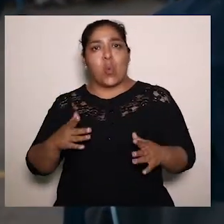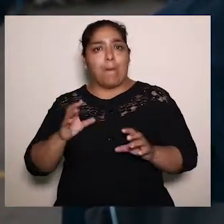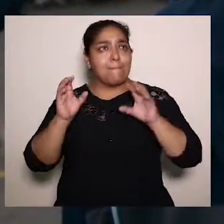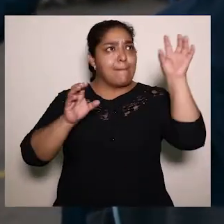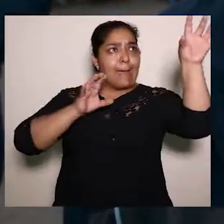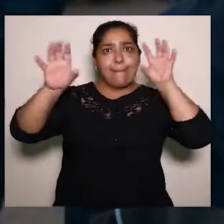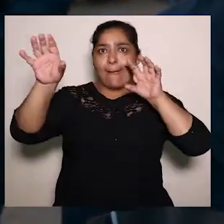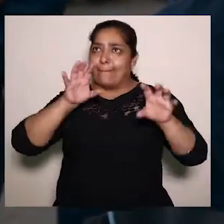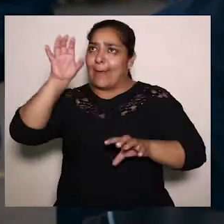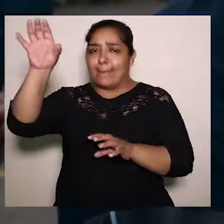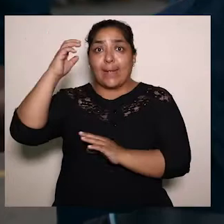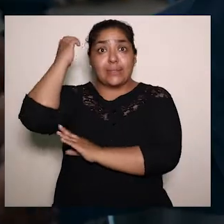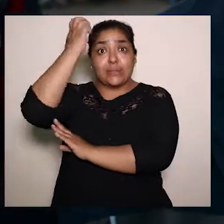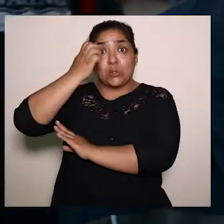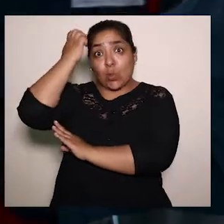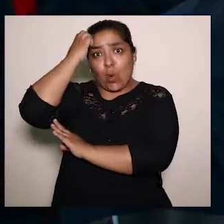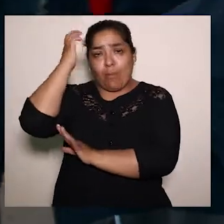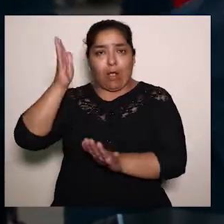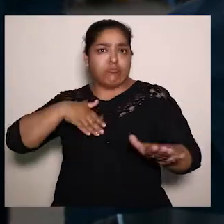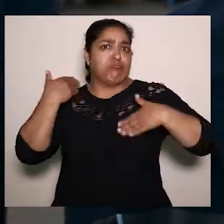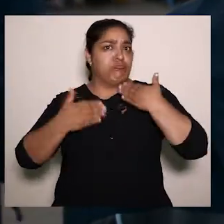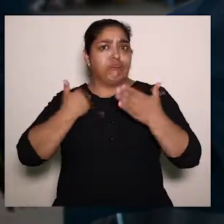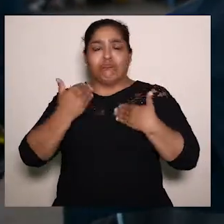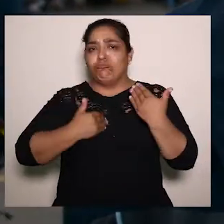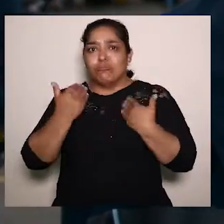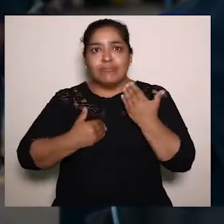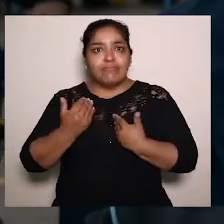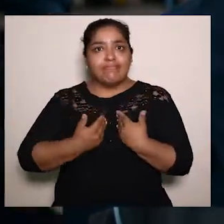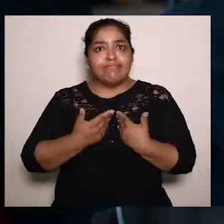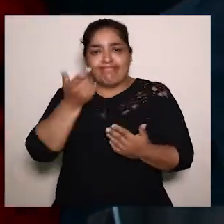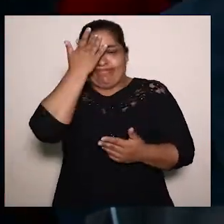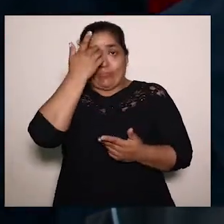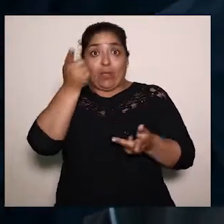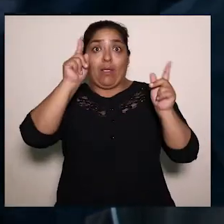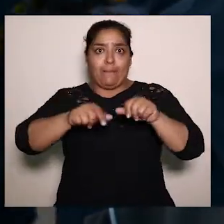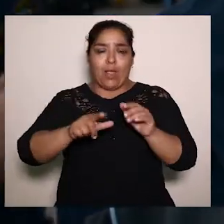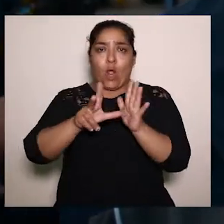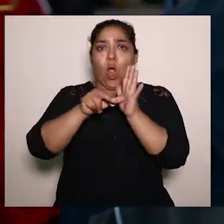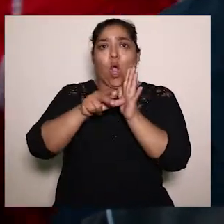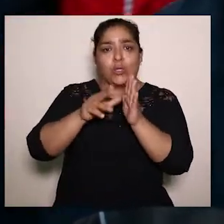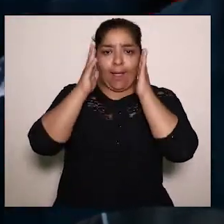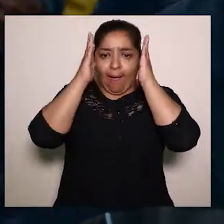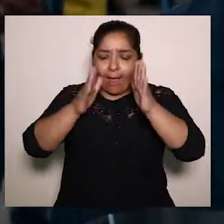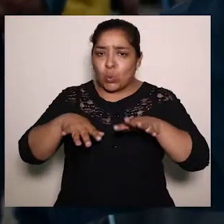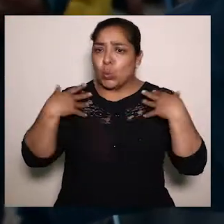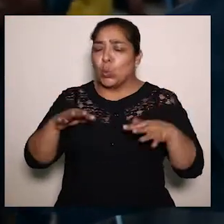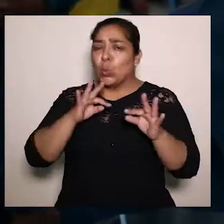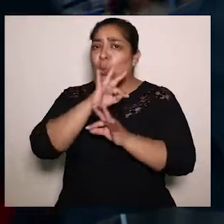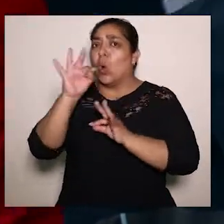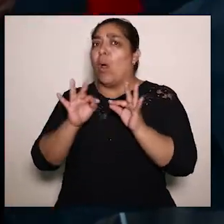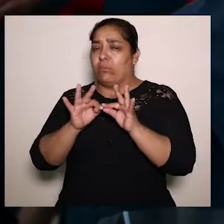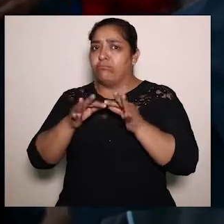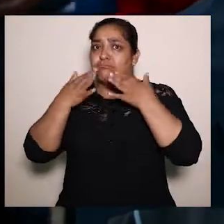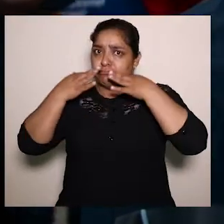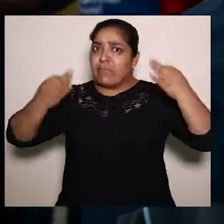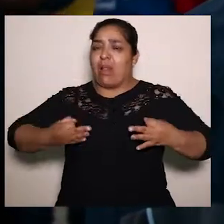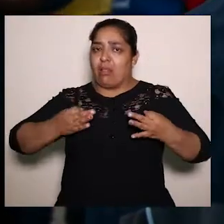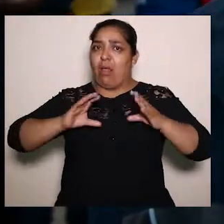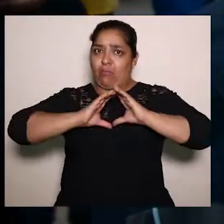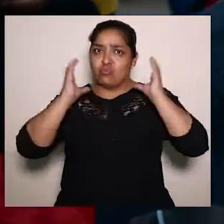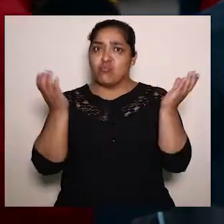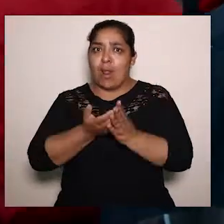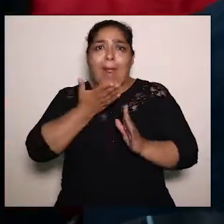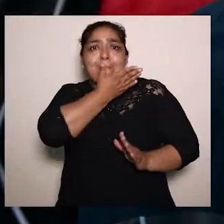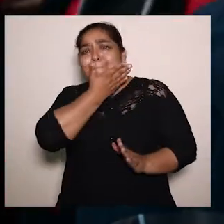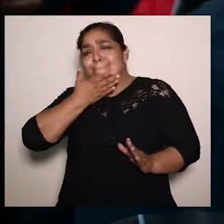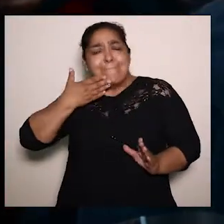todos los países todos los países europeos están muy contentos porque incluso los hoteles les han atendido perfectamente realmente no pueden medir casi el